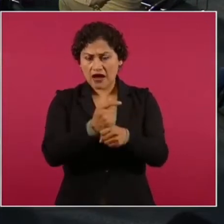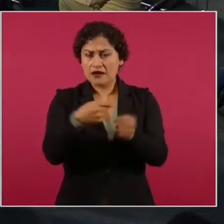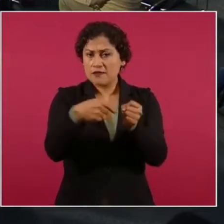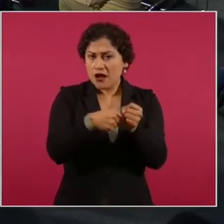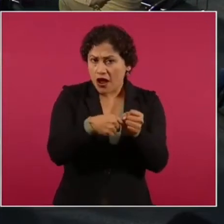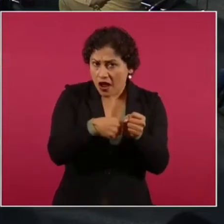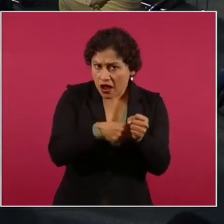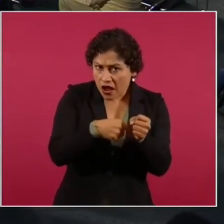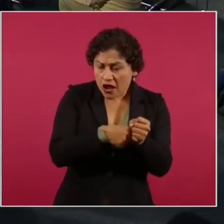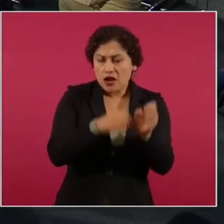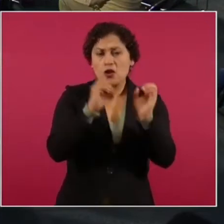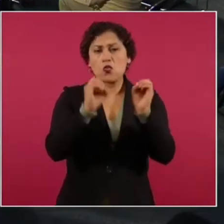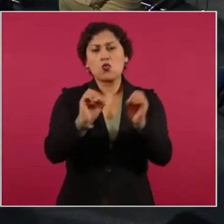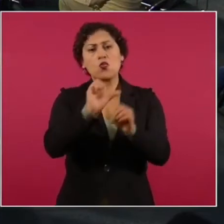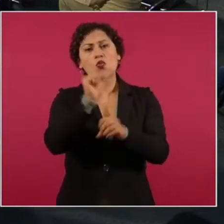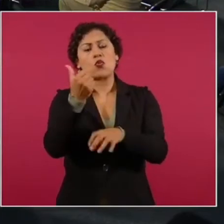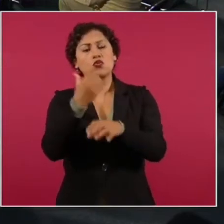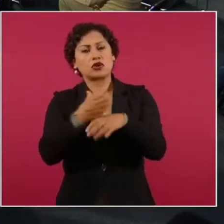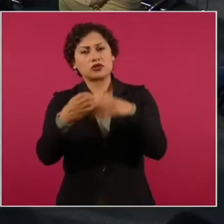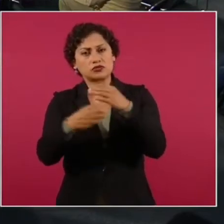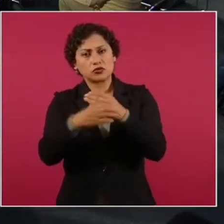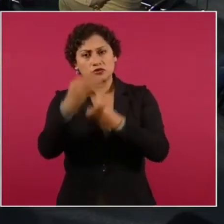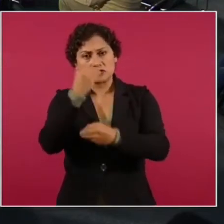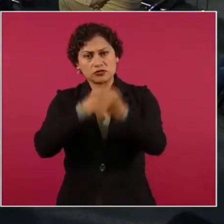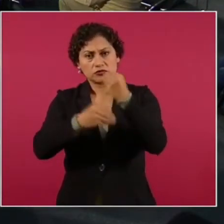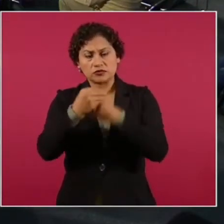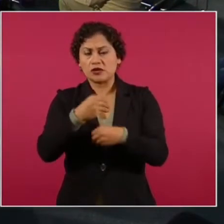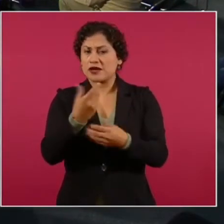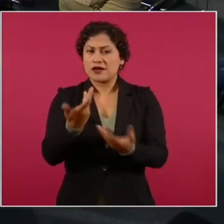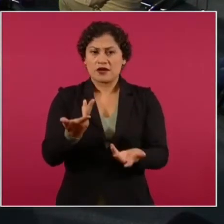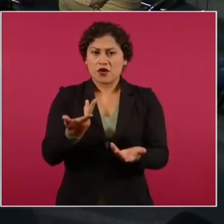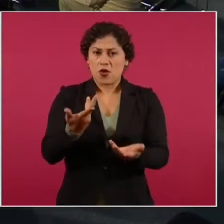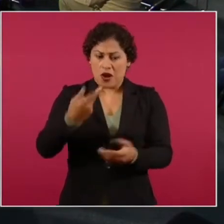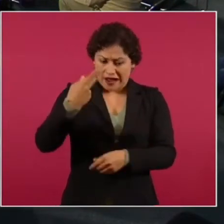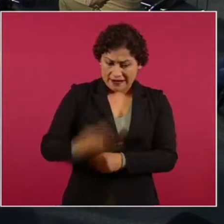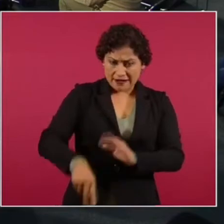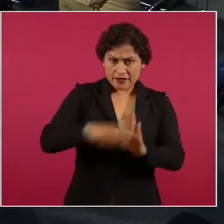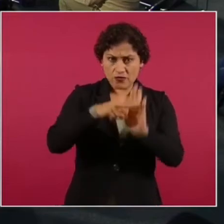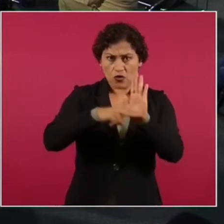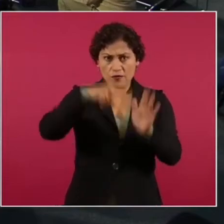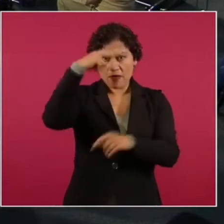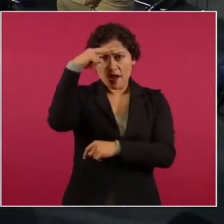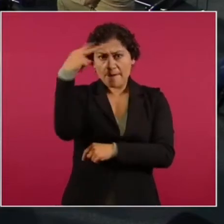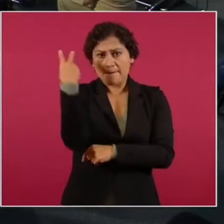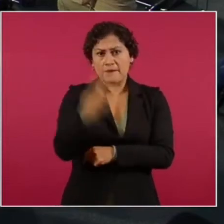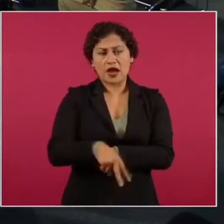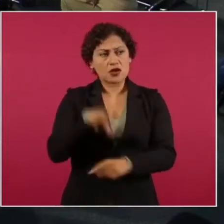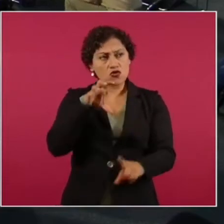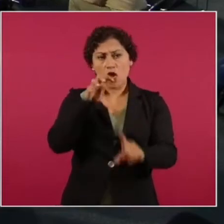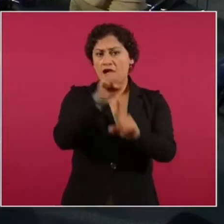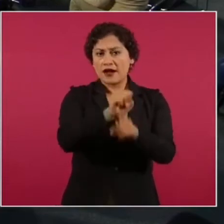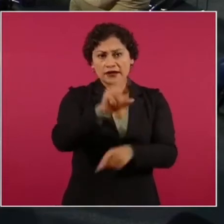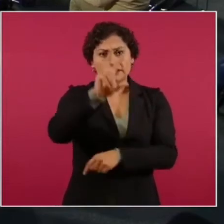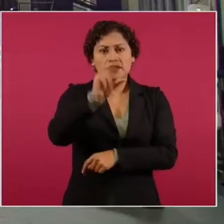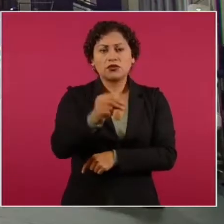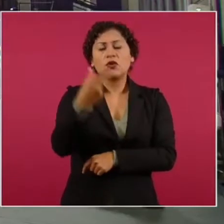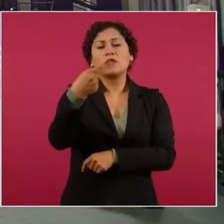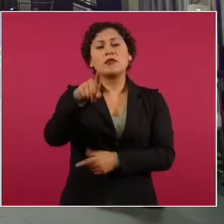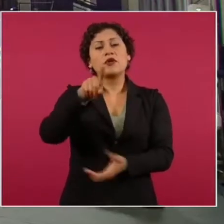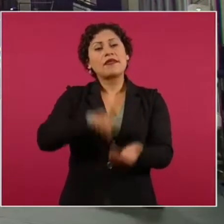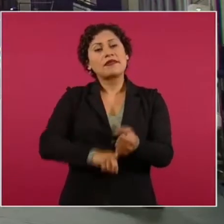alimenticios que no llenan la calidad que exige la norma mexicana y se venden muy baratos en los mercados